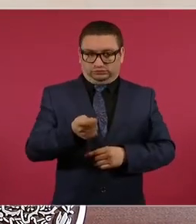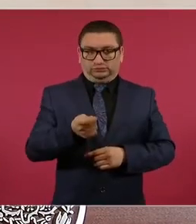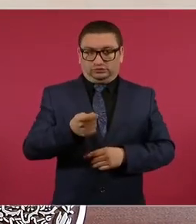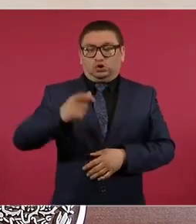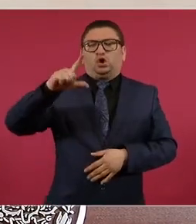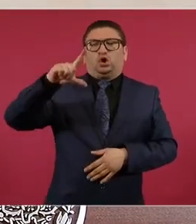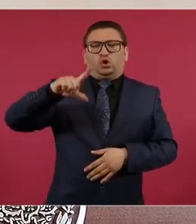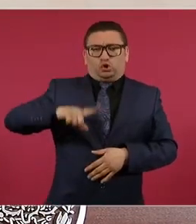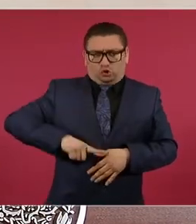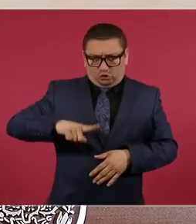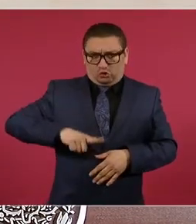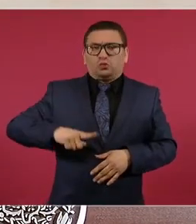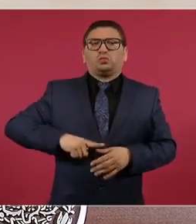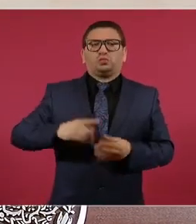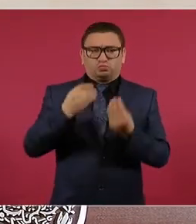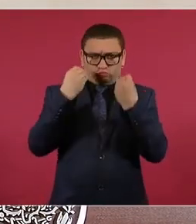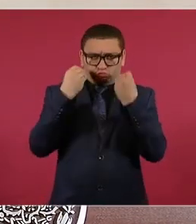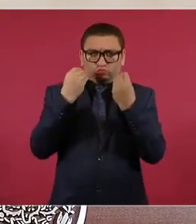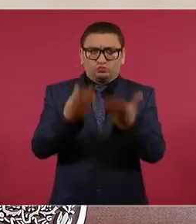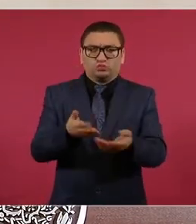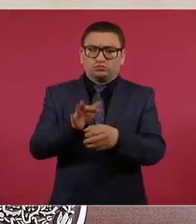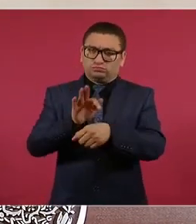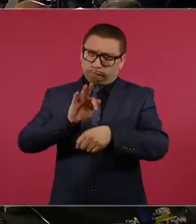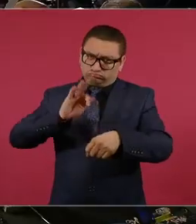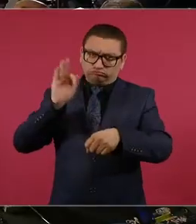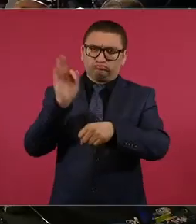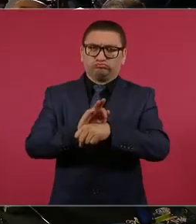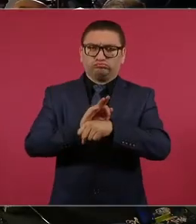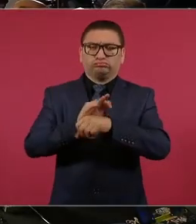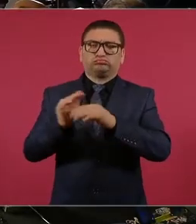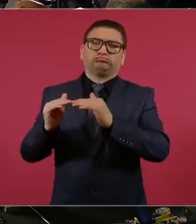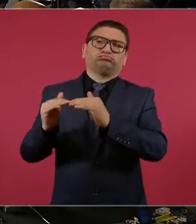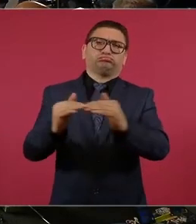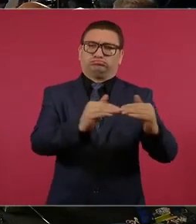estado protege a